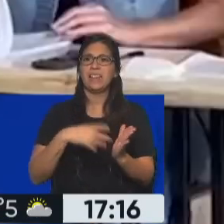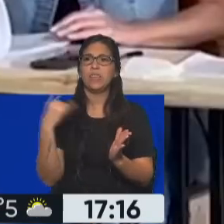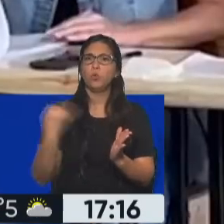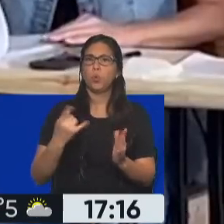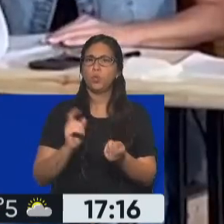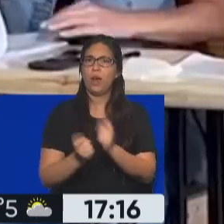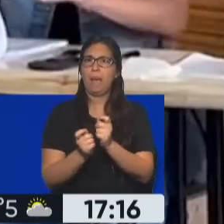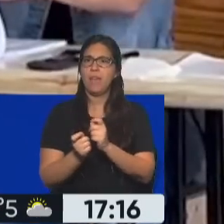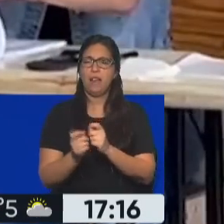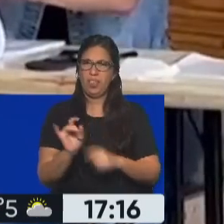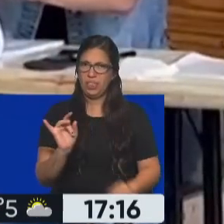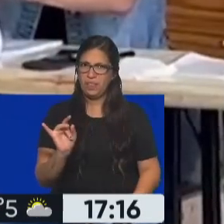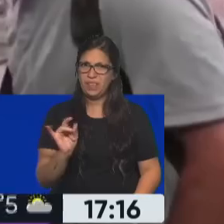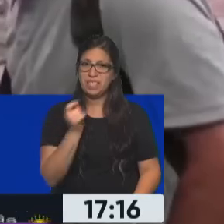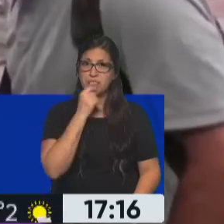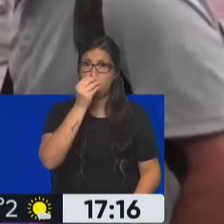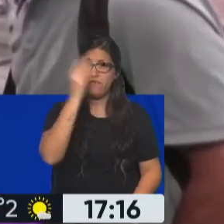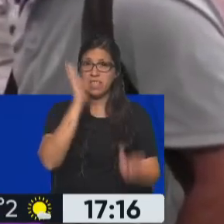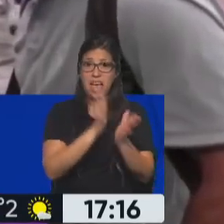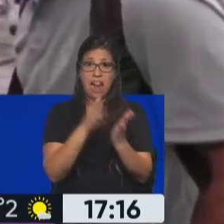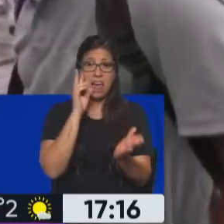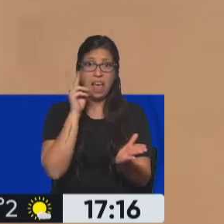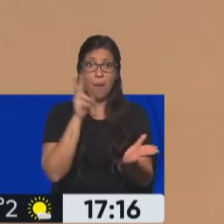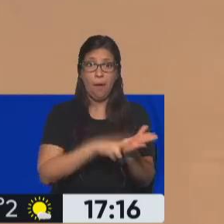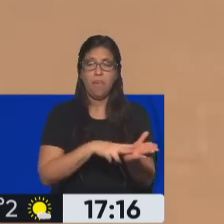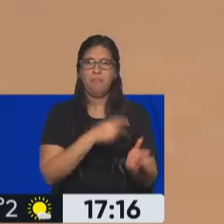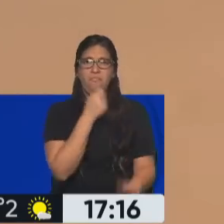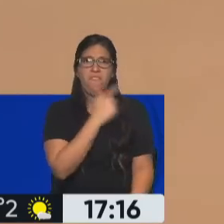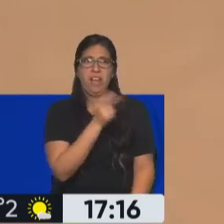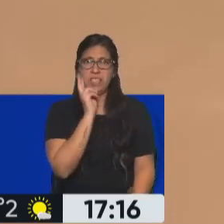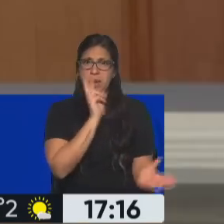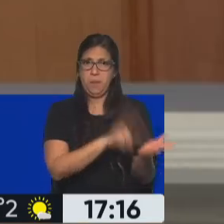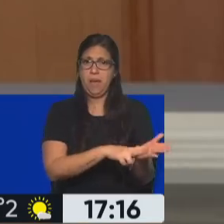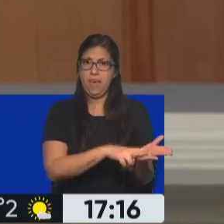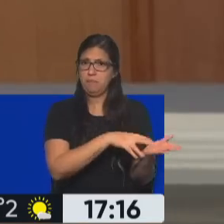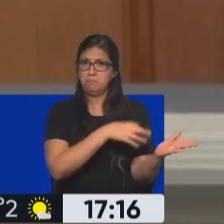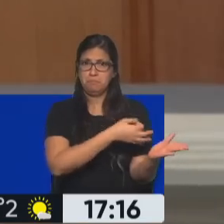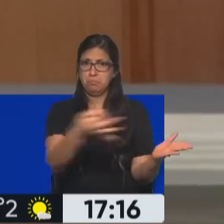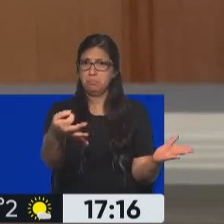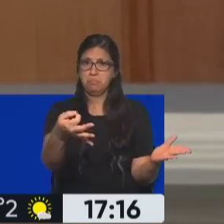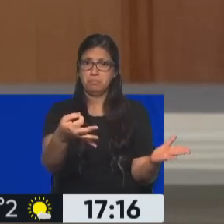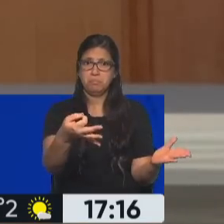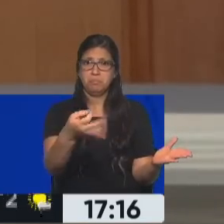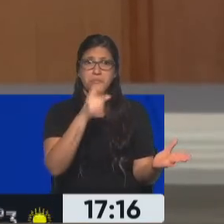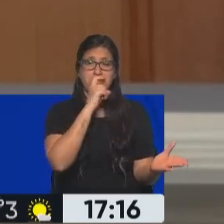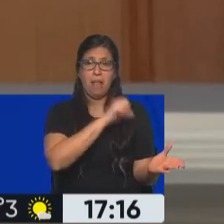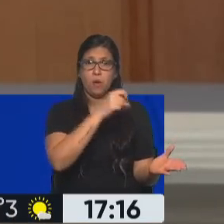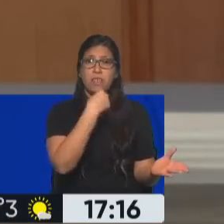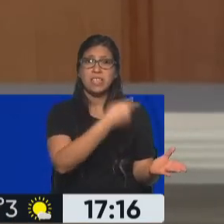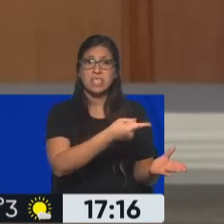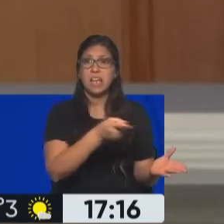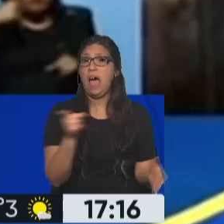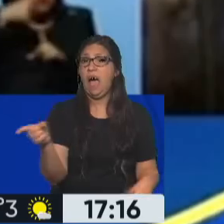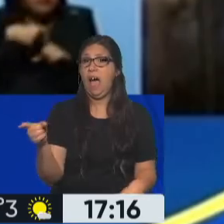si las actas oficiales aparecen, sería bastante fácil ver si, como dice el oficialismo, las de la oposición no son